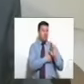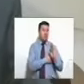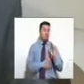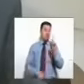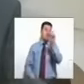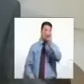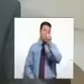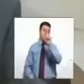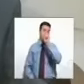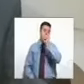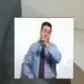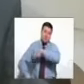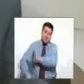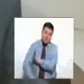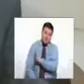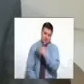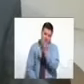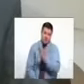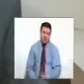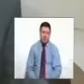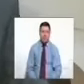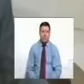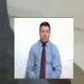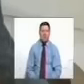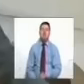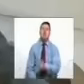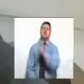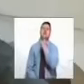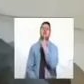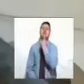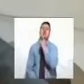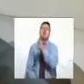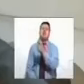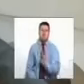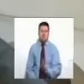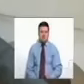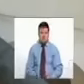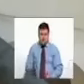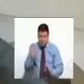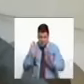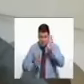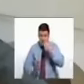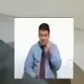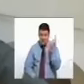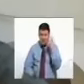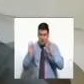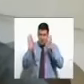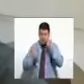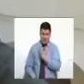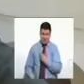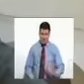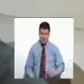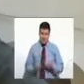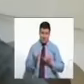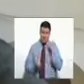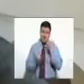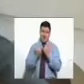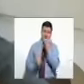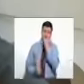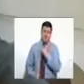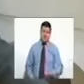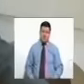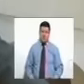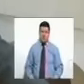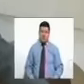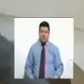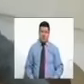Son interrogantes, señor ministro. Y usted, ¿qué dice? Que dicen que va a ser candidato presidencial, le queda muy mal esto,